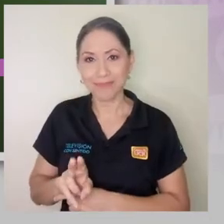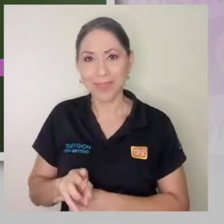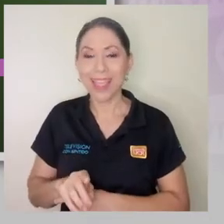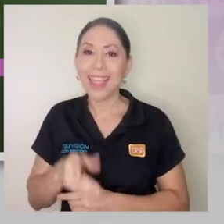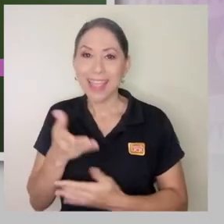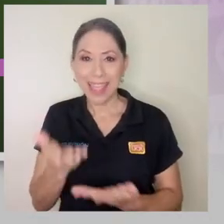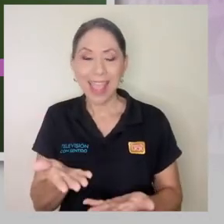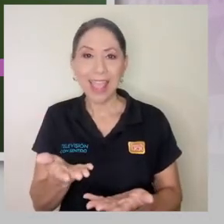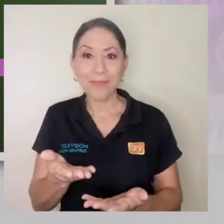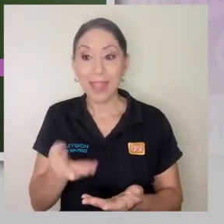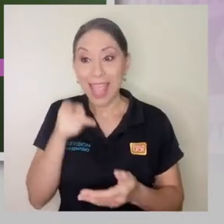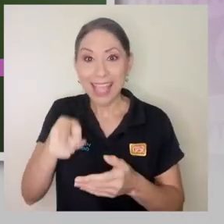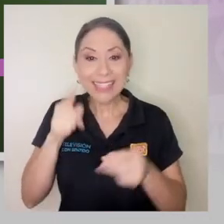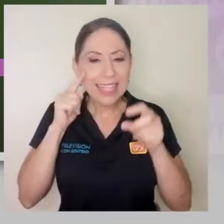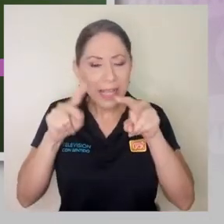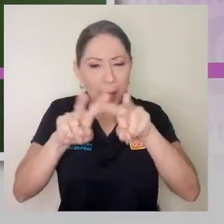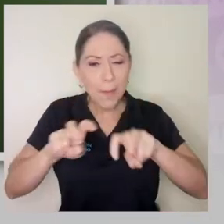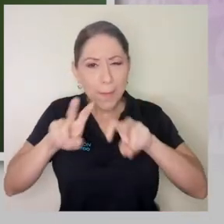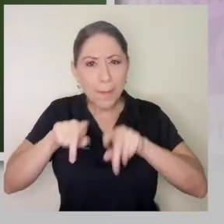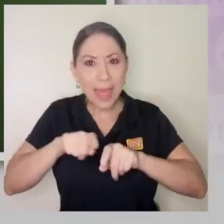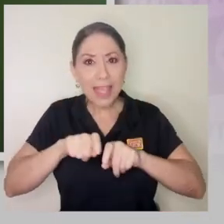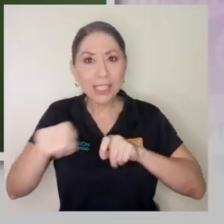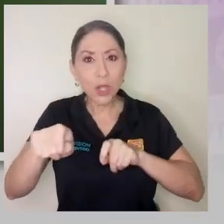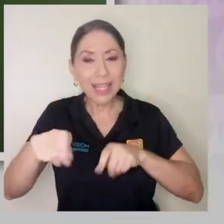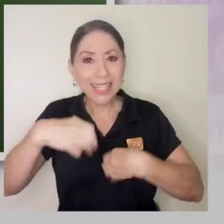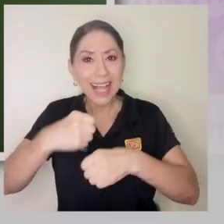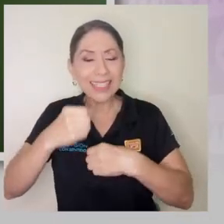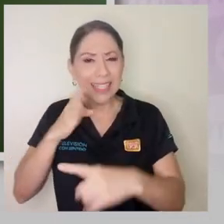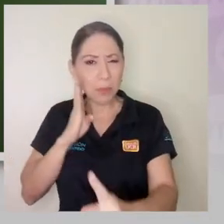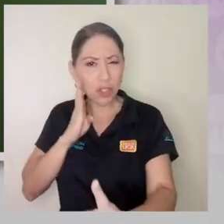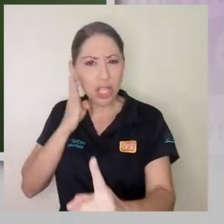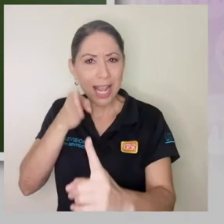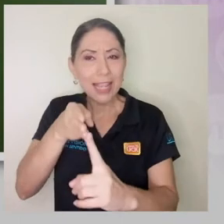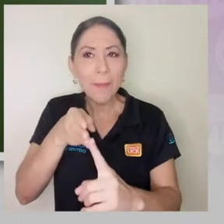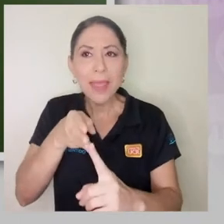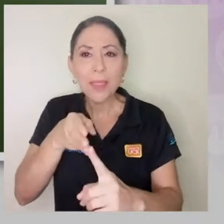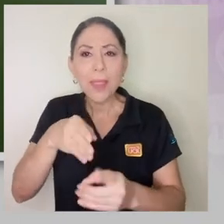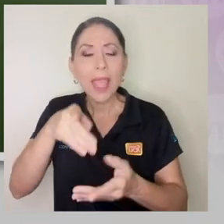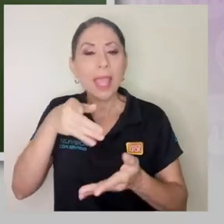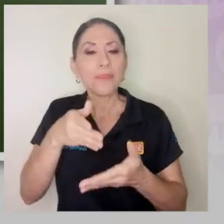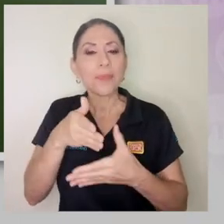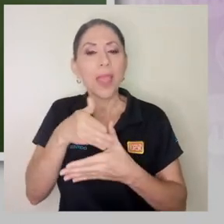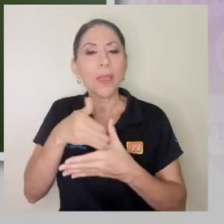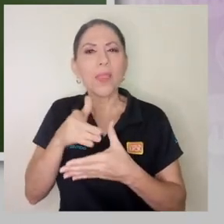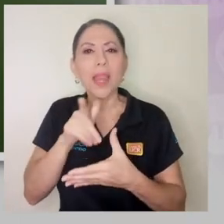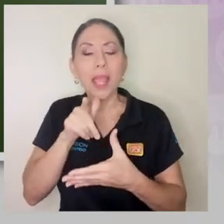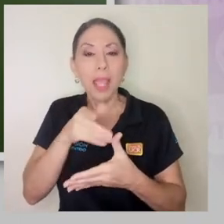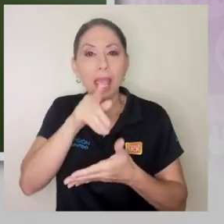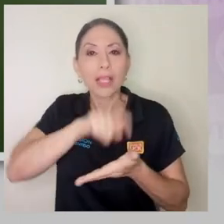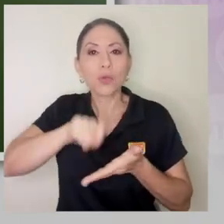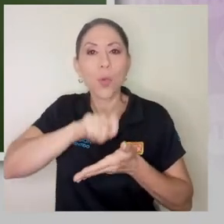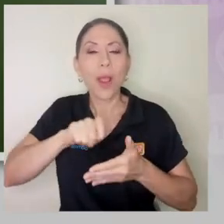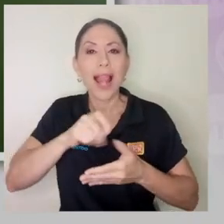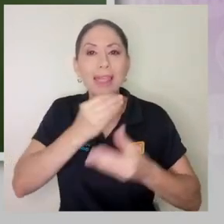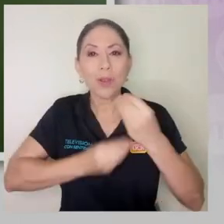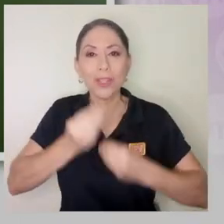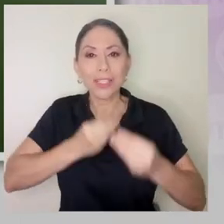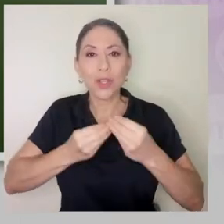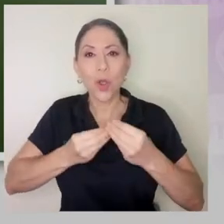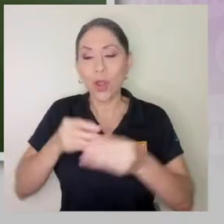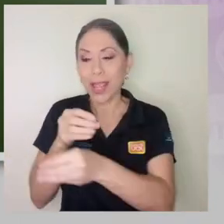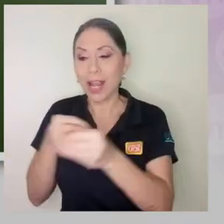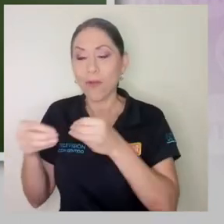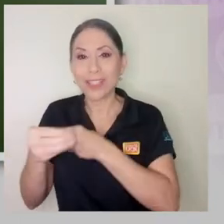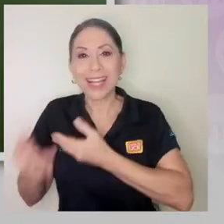esas mediciones directamente las hicimos entre la Escuela de Nutrición y la Oficina de Servicios Generales, en